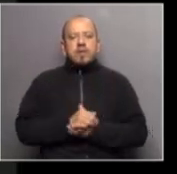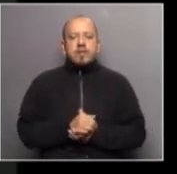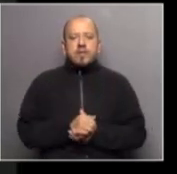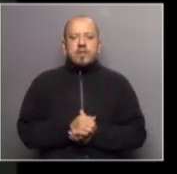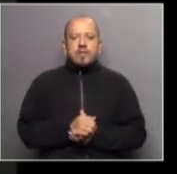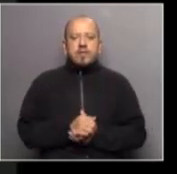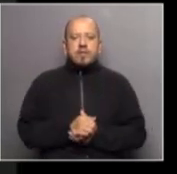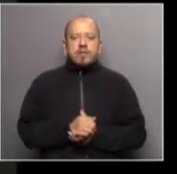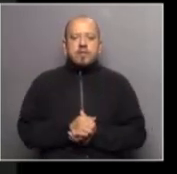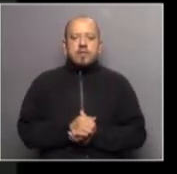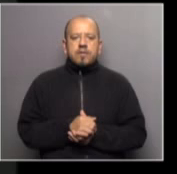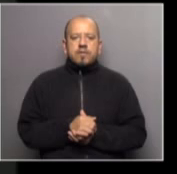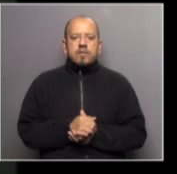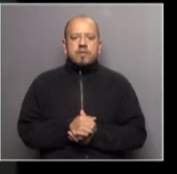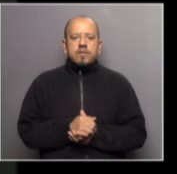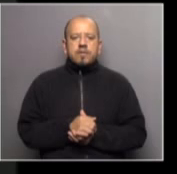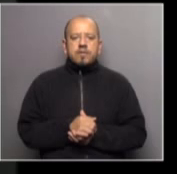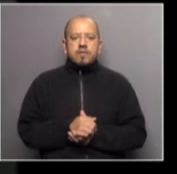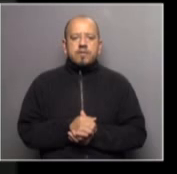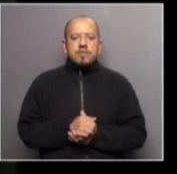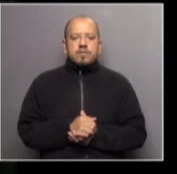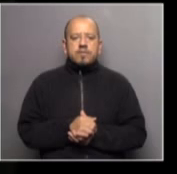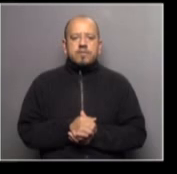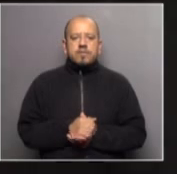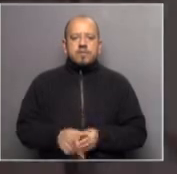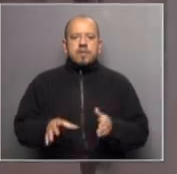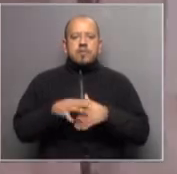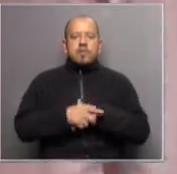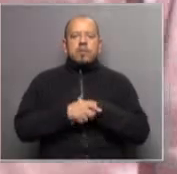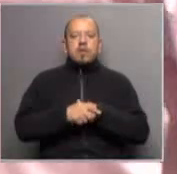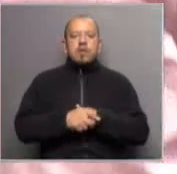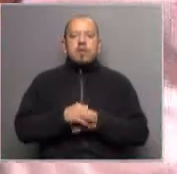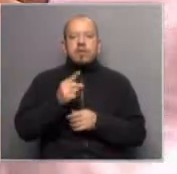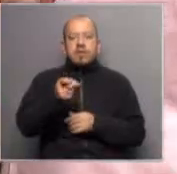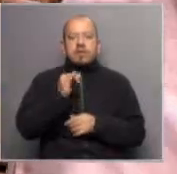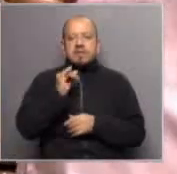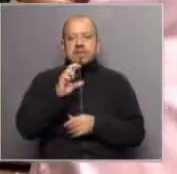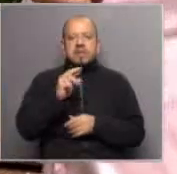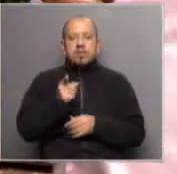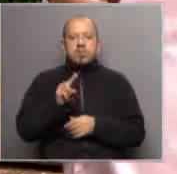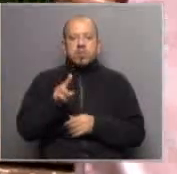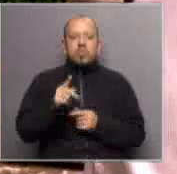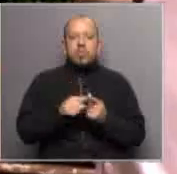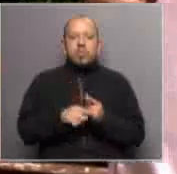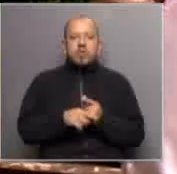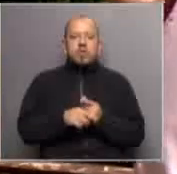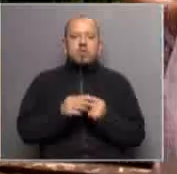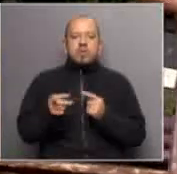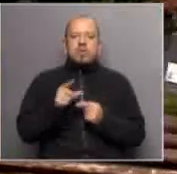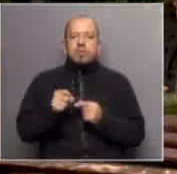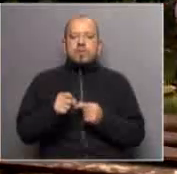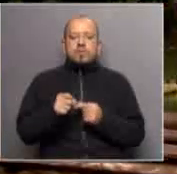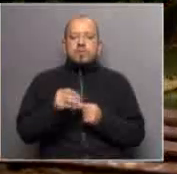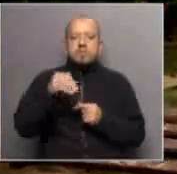Tres trajes. Muy amiga, ¿verdad, de Federico? Muy amiga de Federico. La Yirgu. Yirgu se llevaba bastante mal con